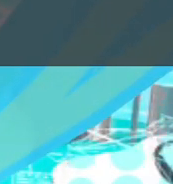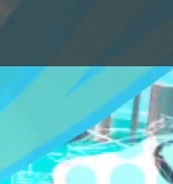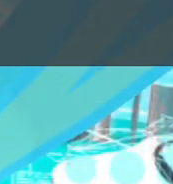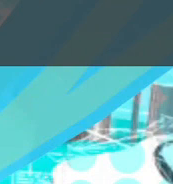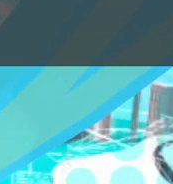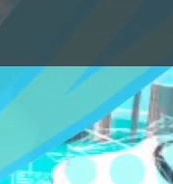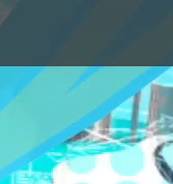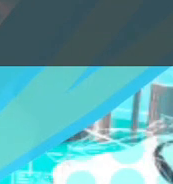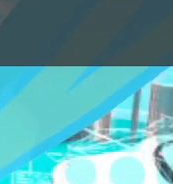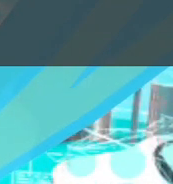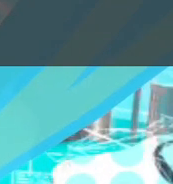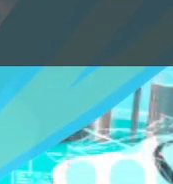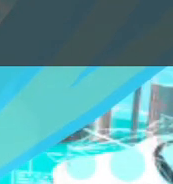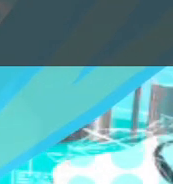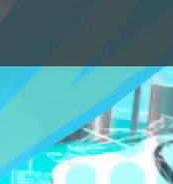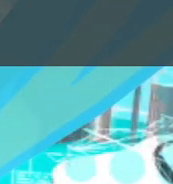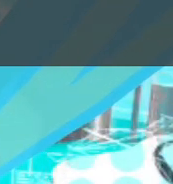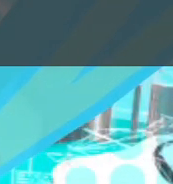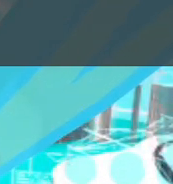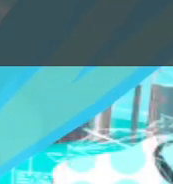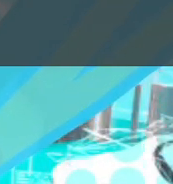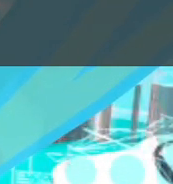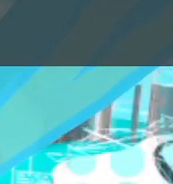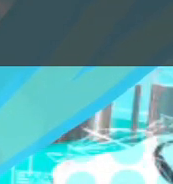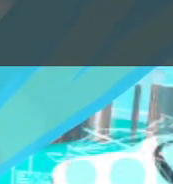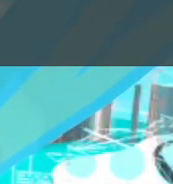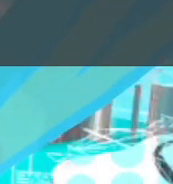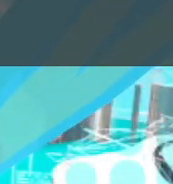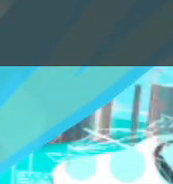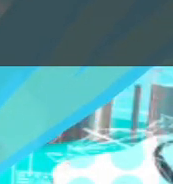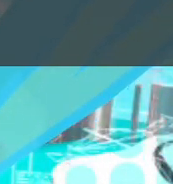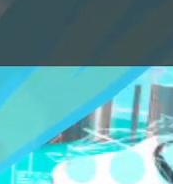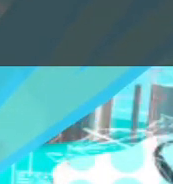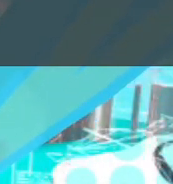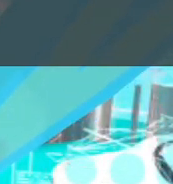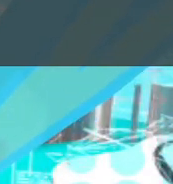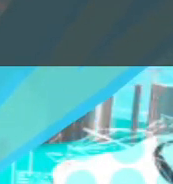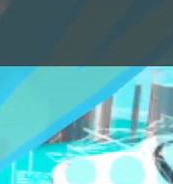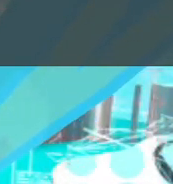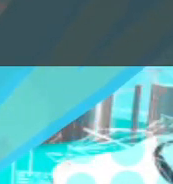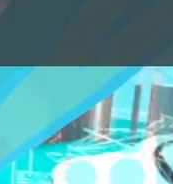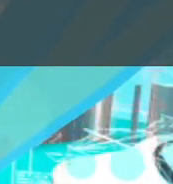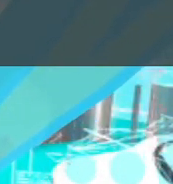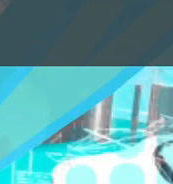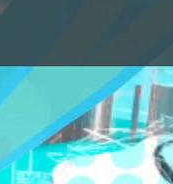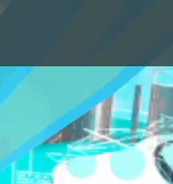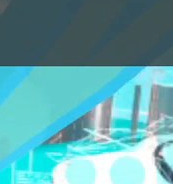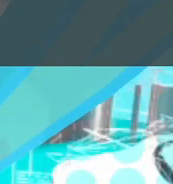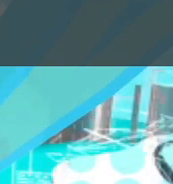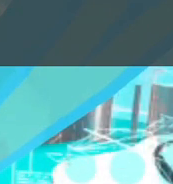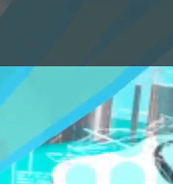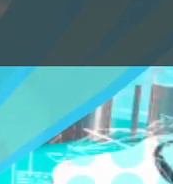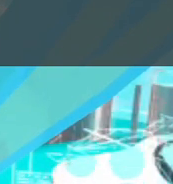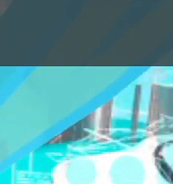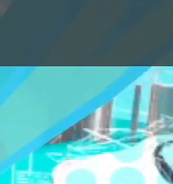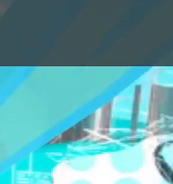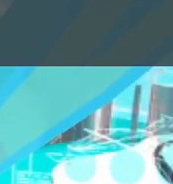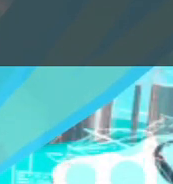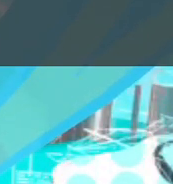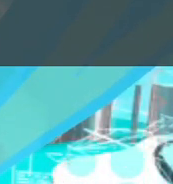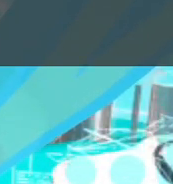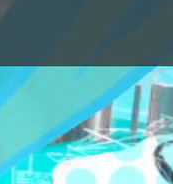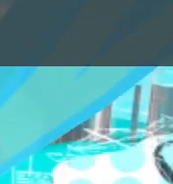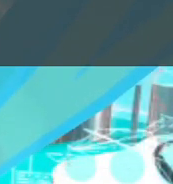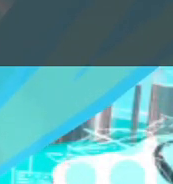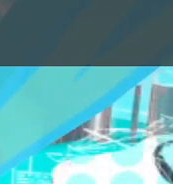para poder salir un poco de esta crisis en la cual se han metido, y que los detractores del gobierno, que